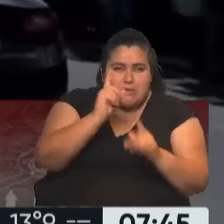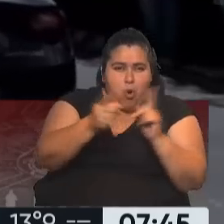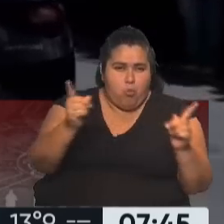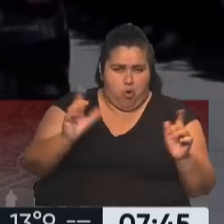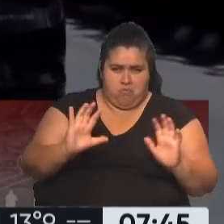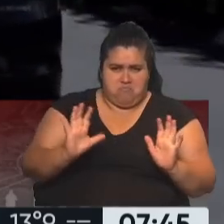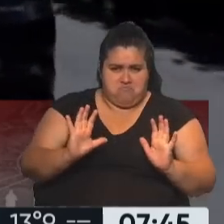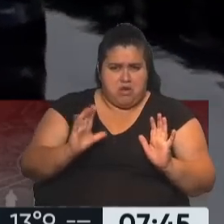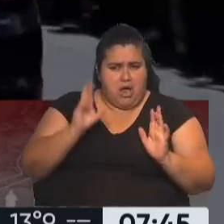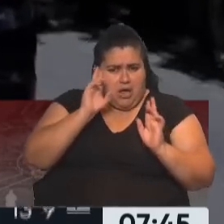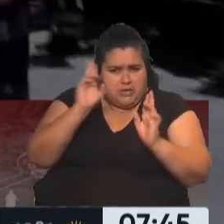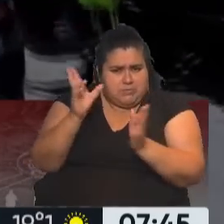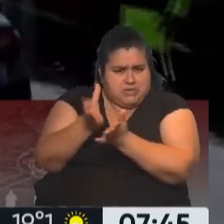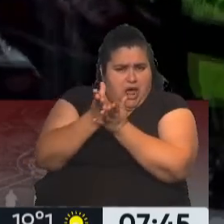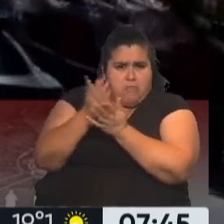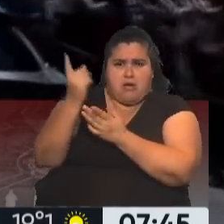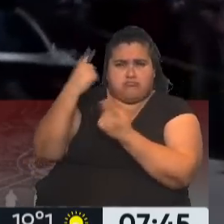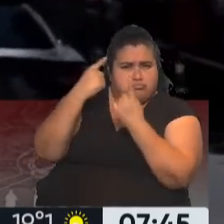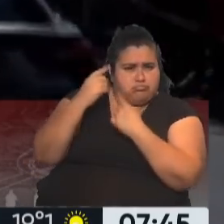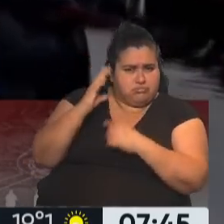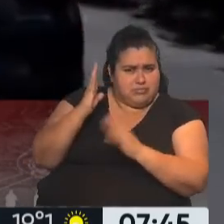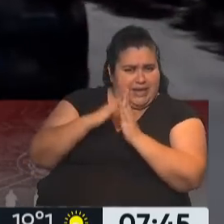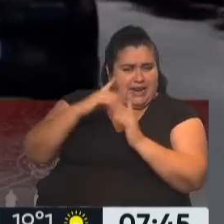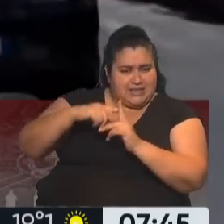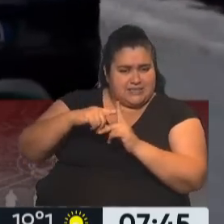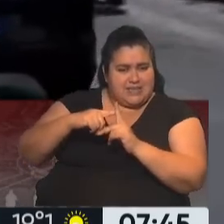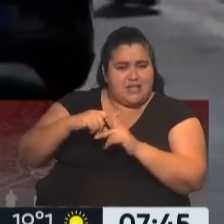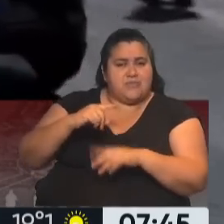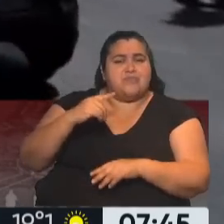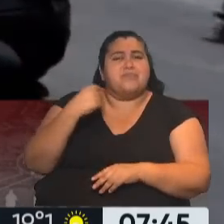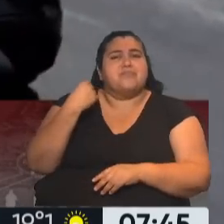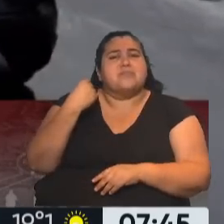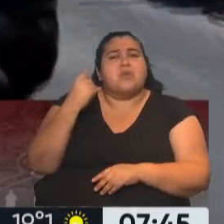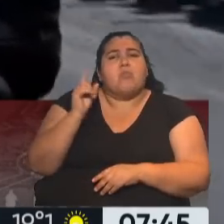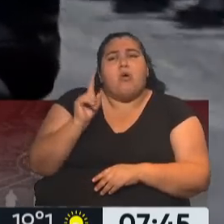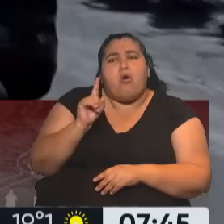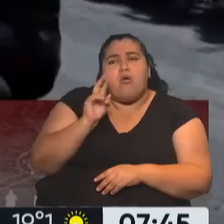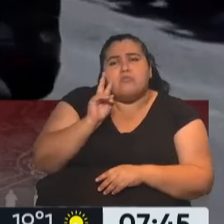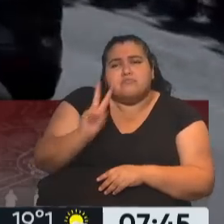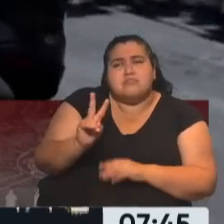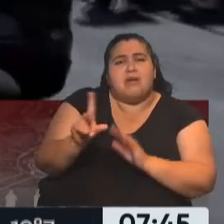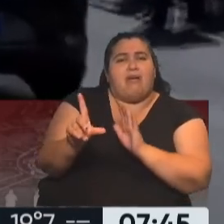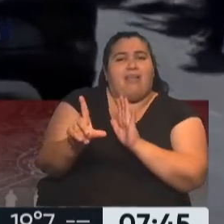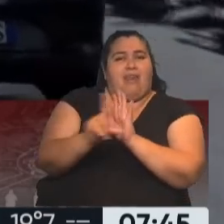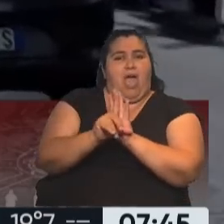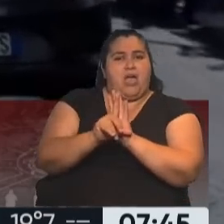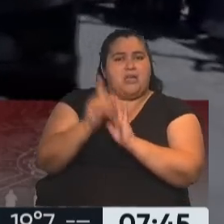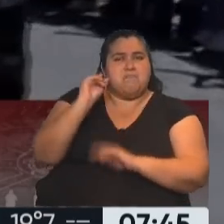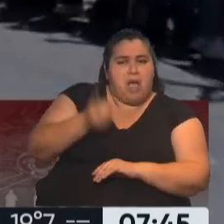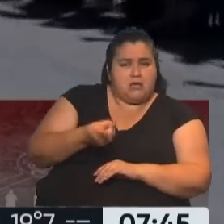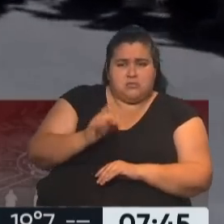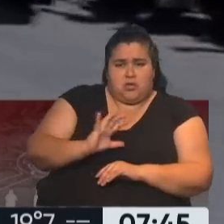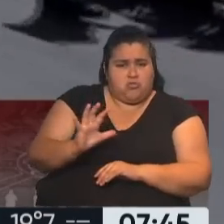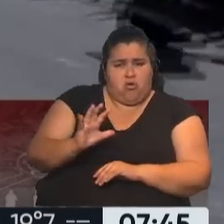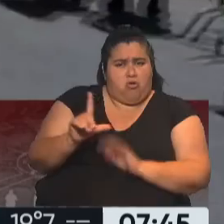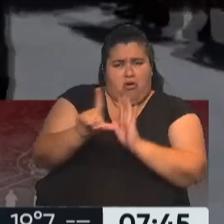la doctrina. No es que era un hombre, no era un observante de la ley. Él está más allá de la ley porque Dios está más